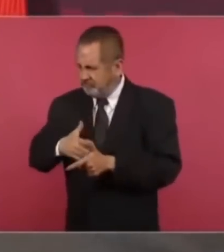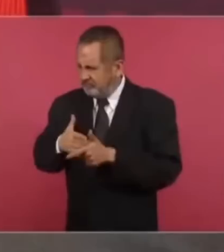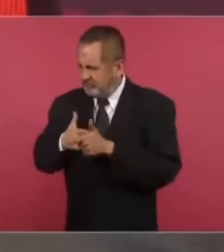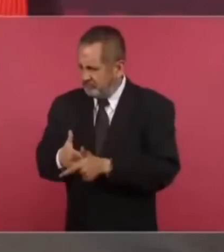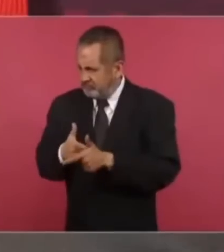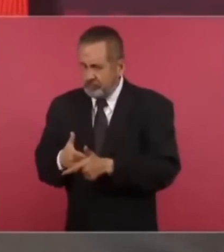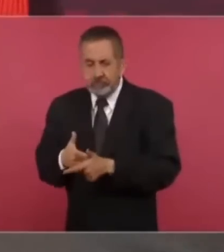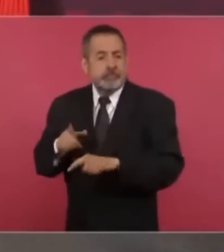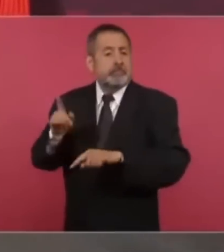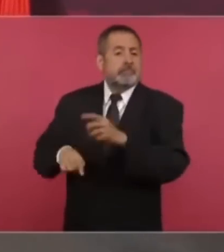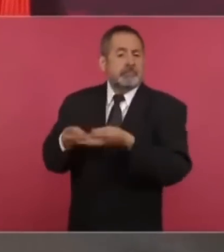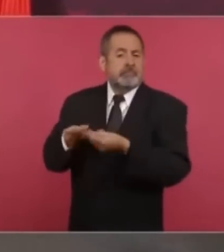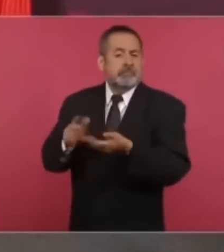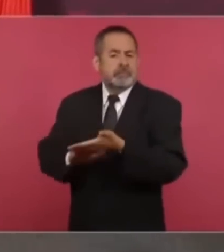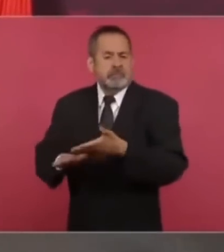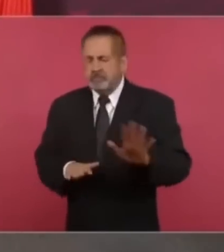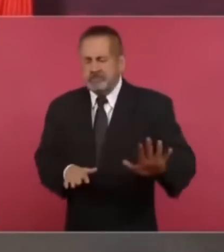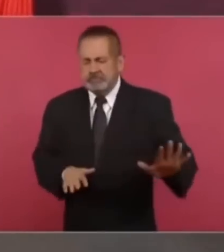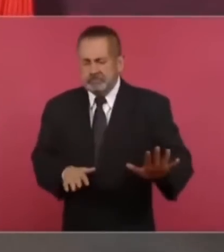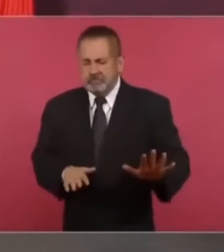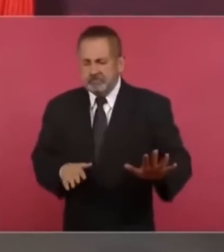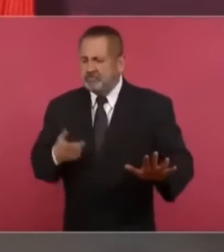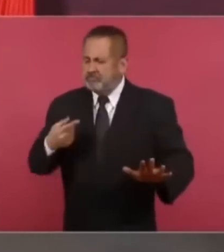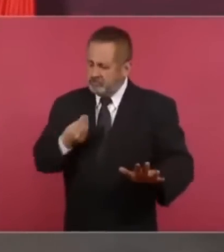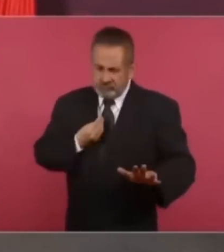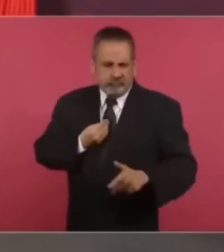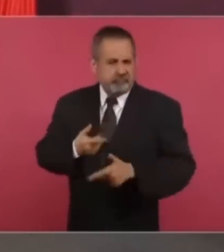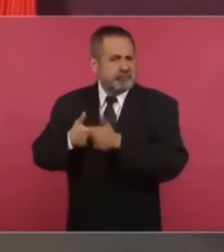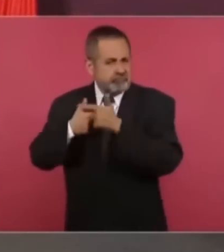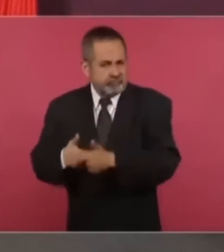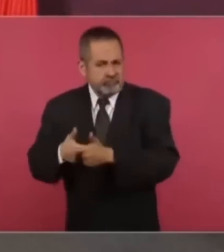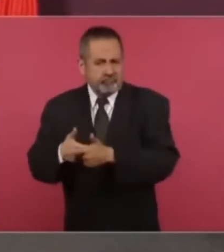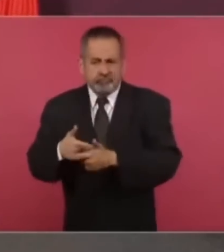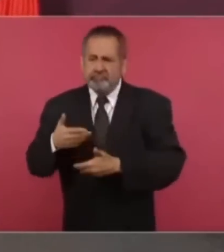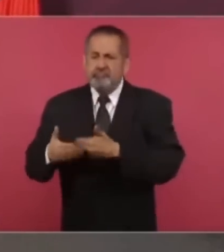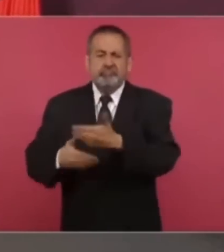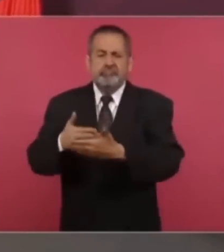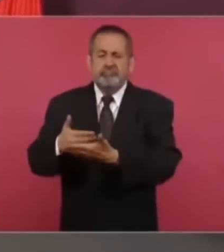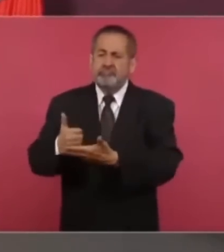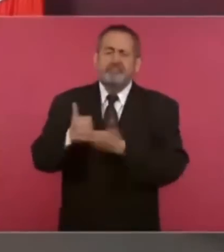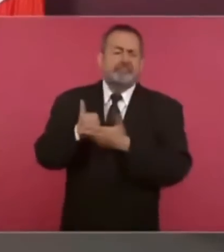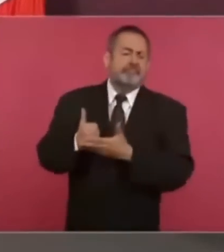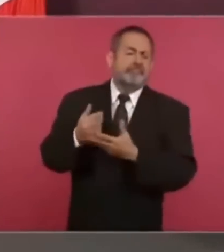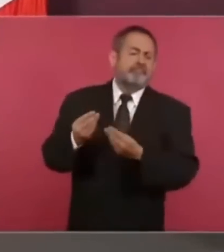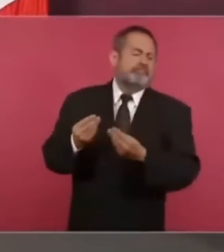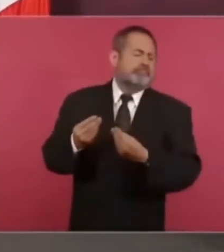terminar con ese pasado. Y eso nos ayuda muchísimo, mucho.